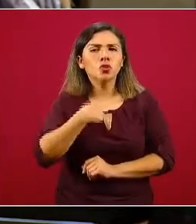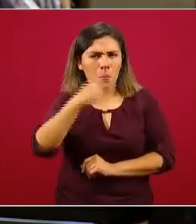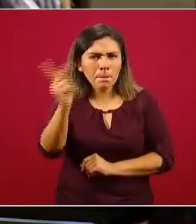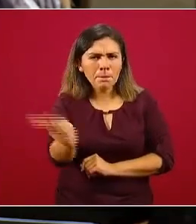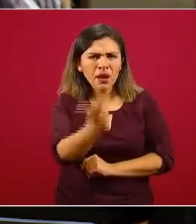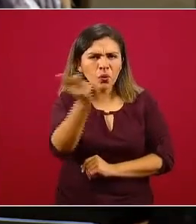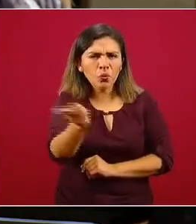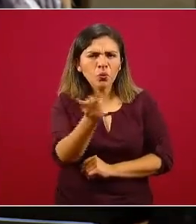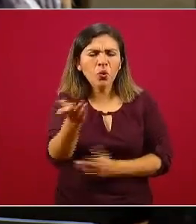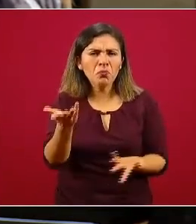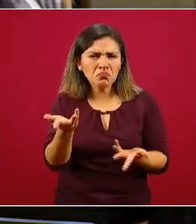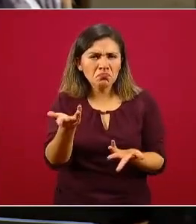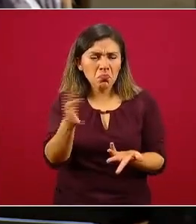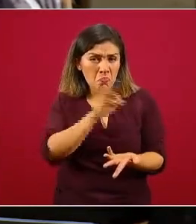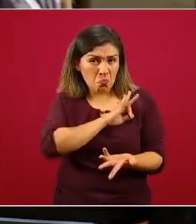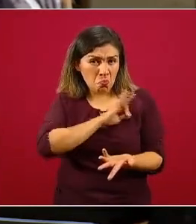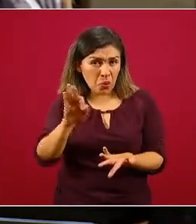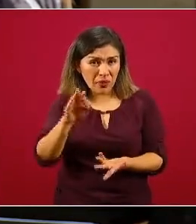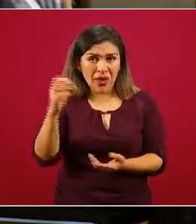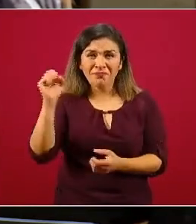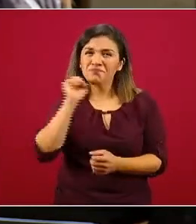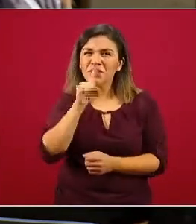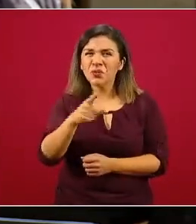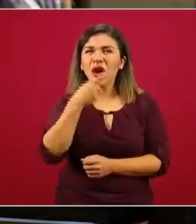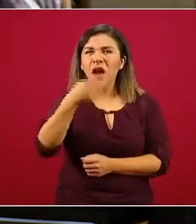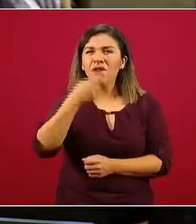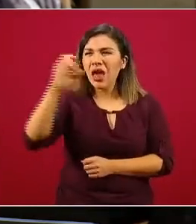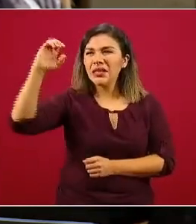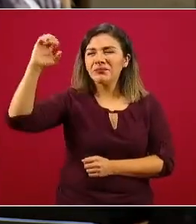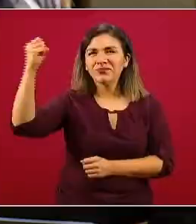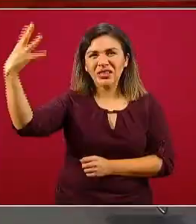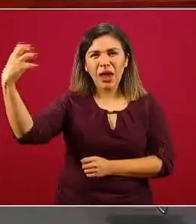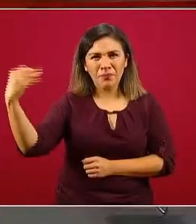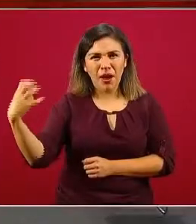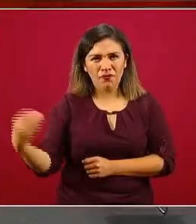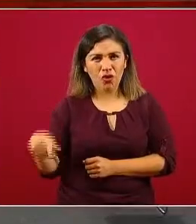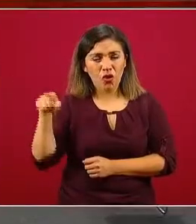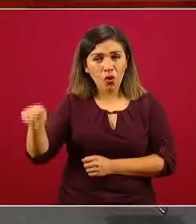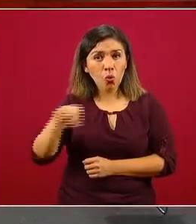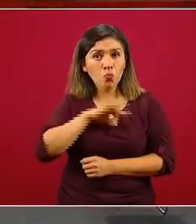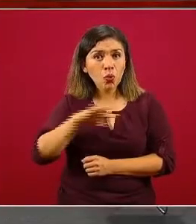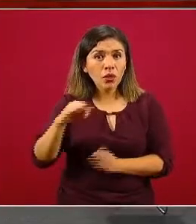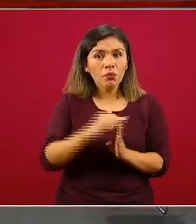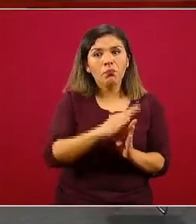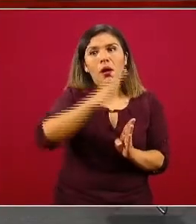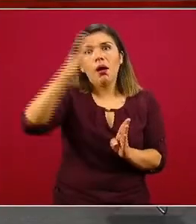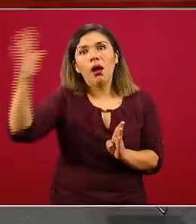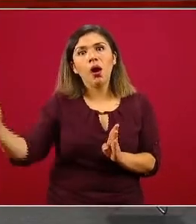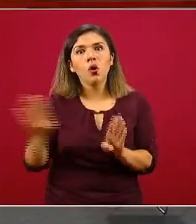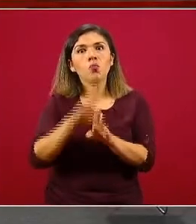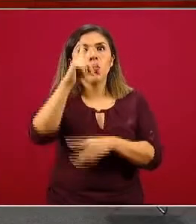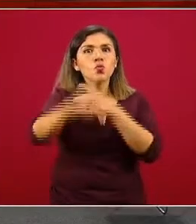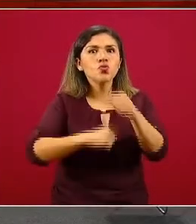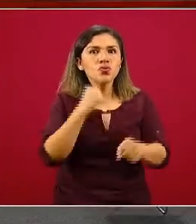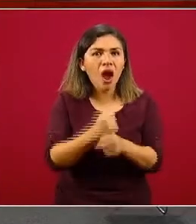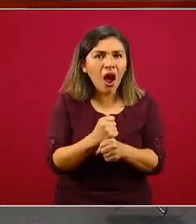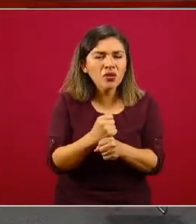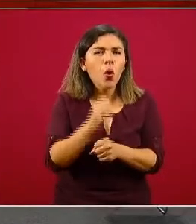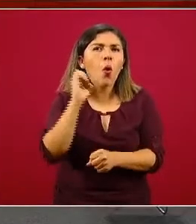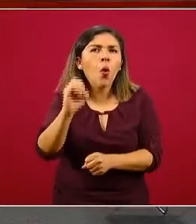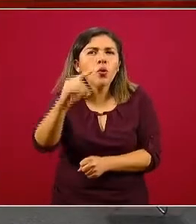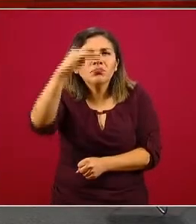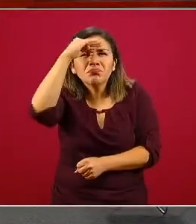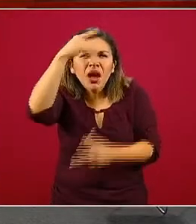preguntarle si es posible que este semáforo se nos vaya de pronto como a todo el año, o sea, más o menos